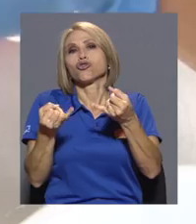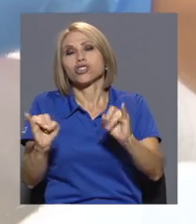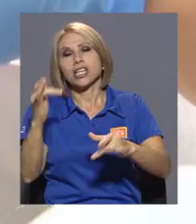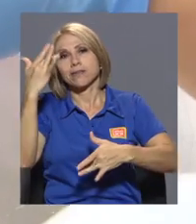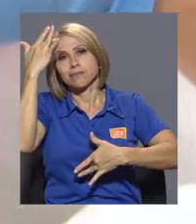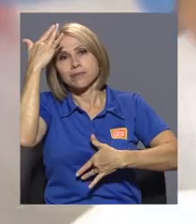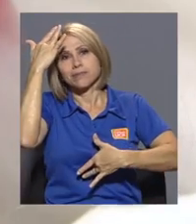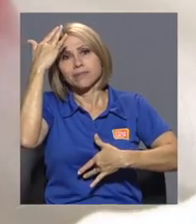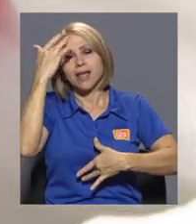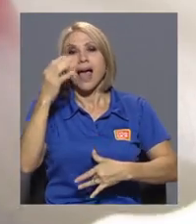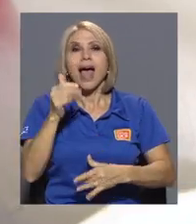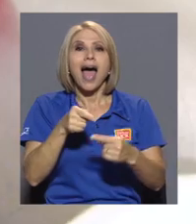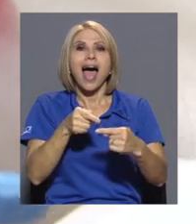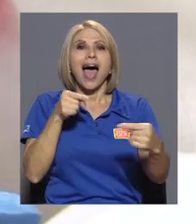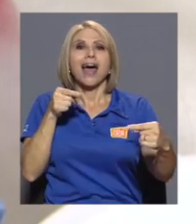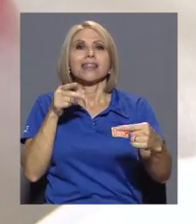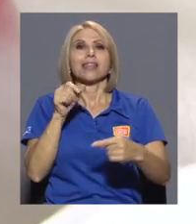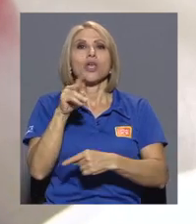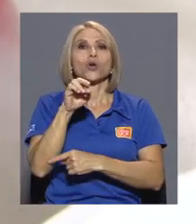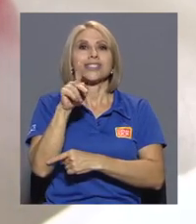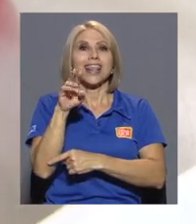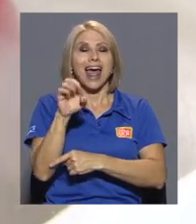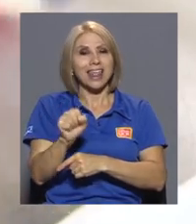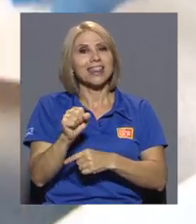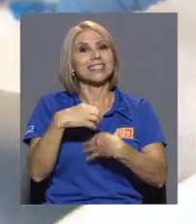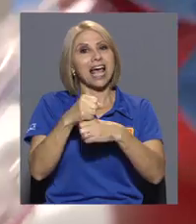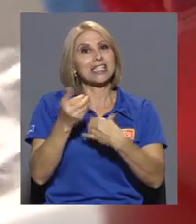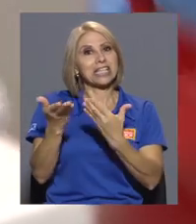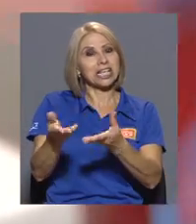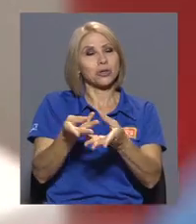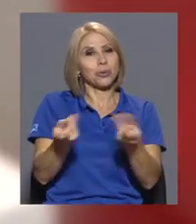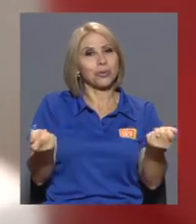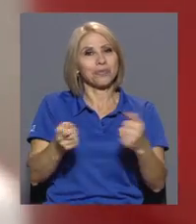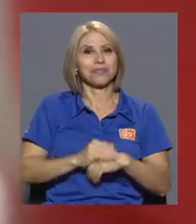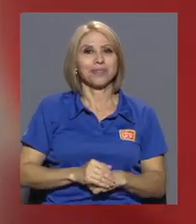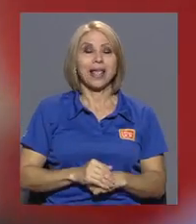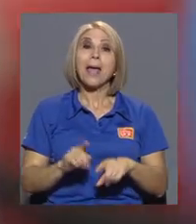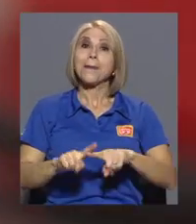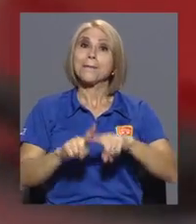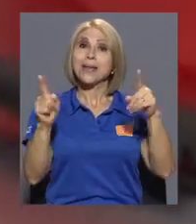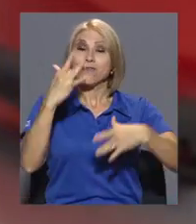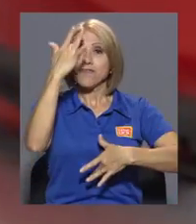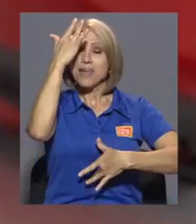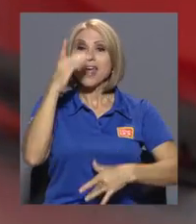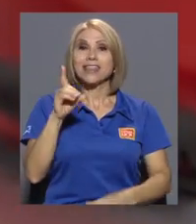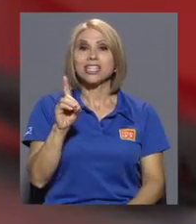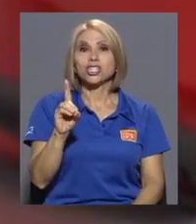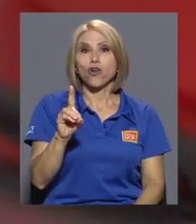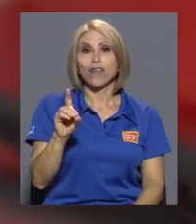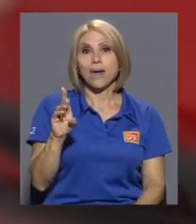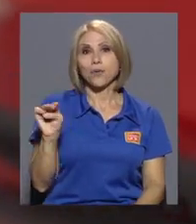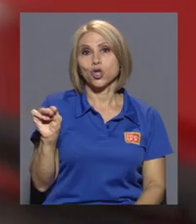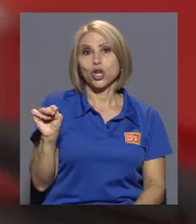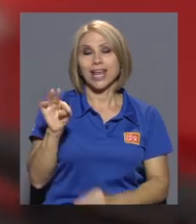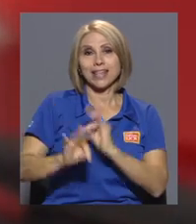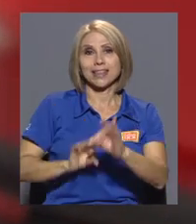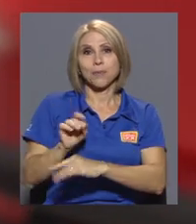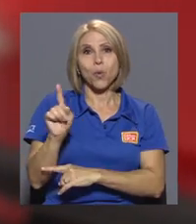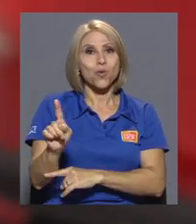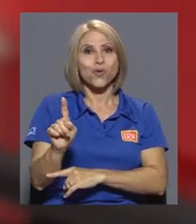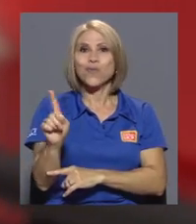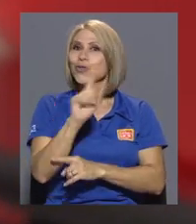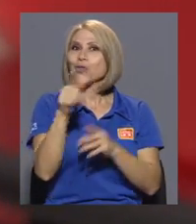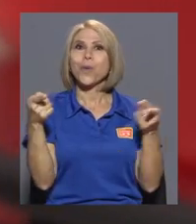antioxidantes lo que hacen es hacer la célula más sana. Sin embargo, la distrofia miotónica tipo 1 no se presenta igual en